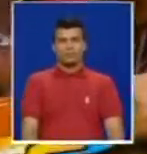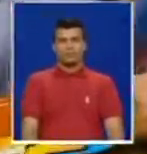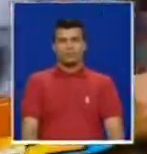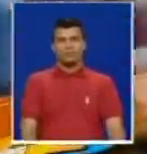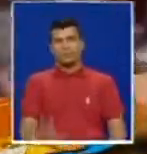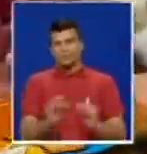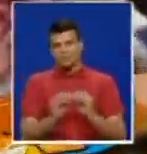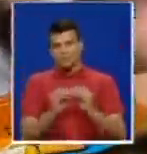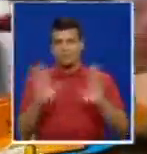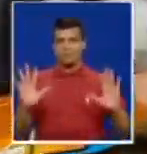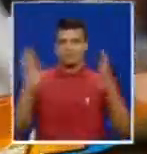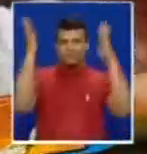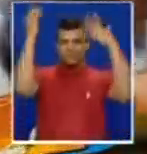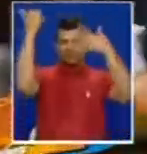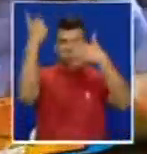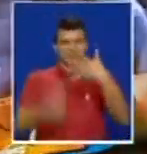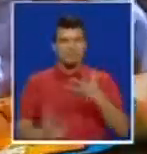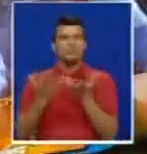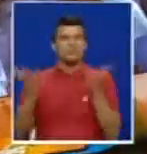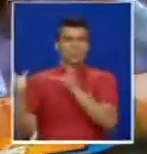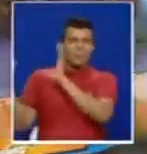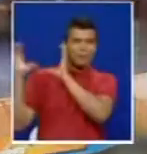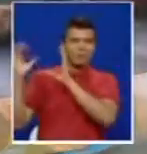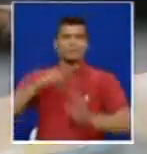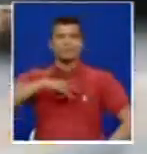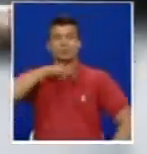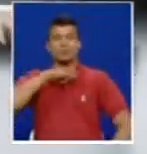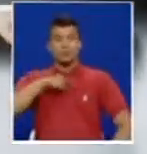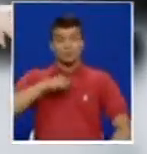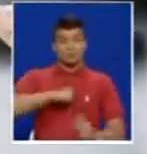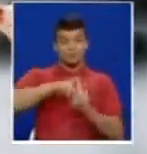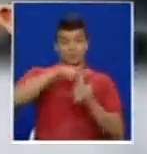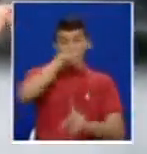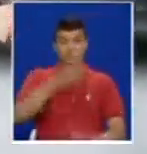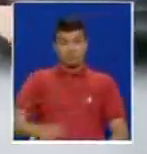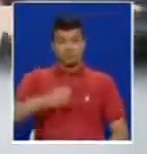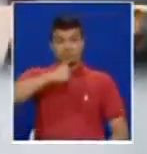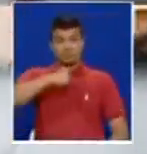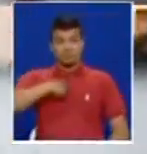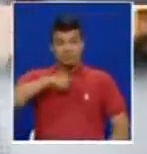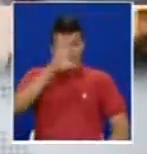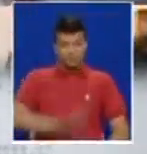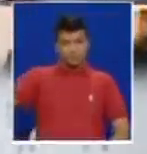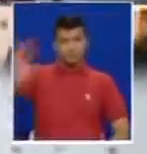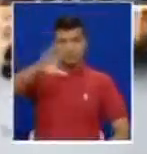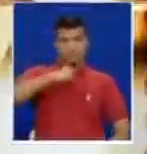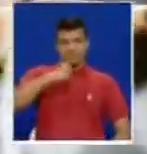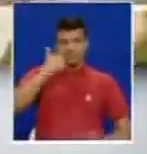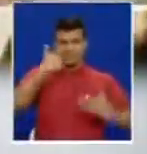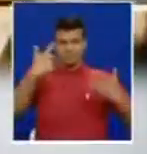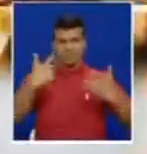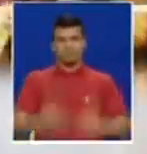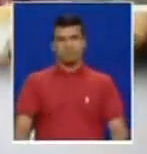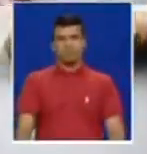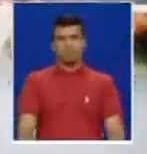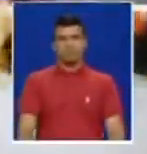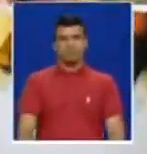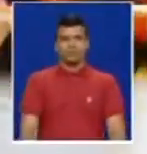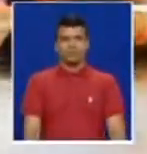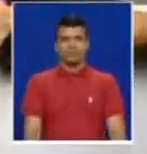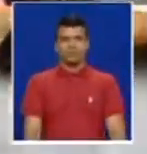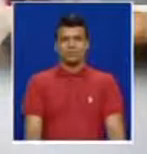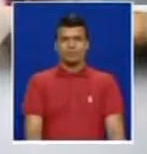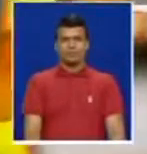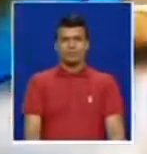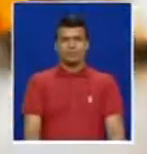Y las celebraciones de esta fiesta en Popayán y Yumbo. Noticiero más pacífico, donde la región es noticia.